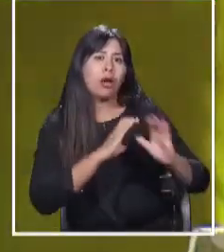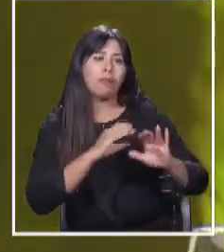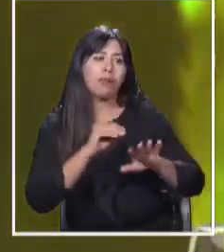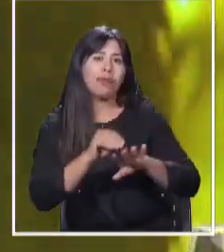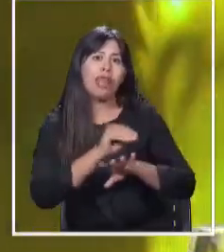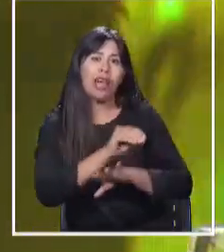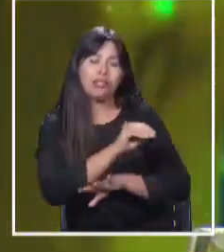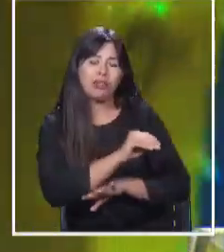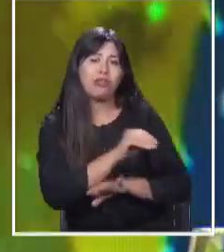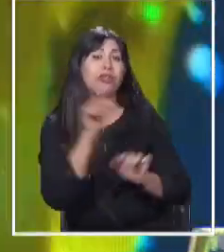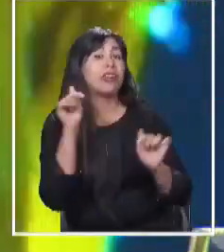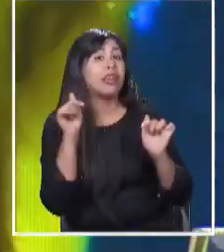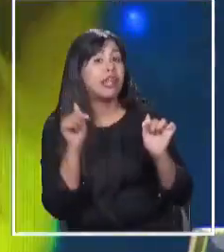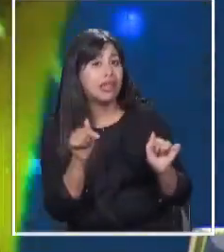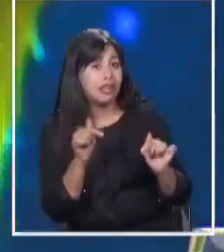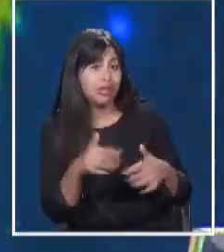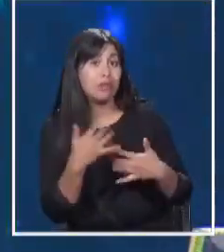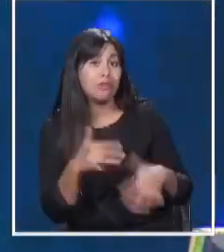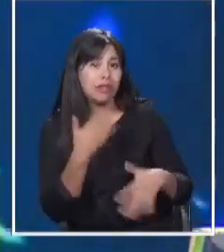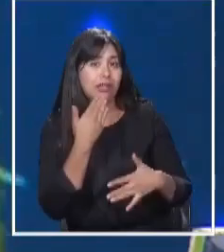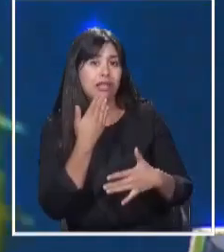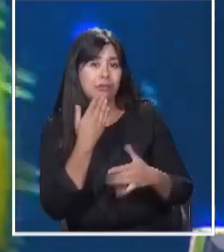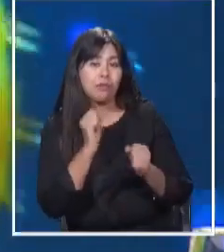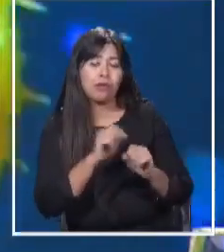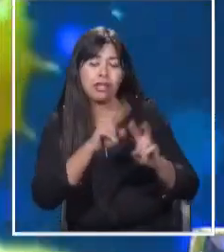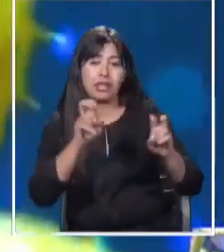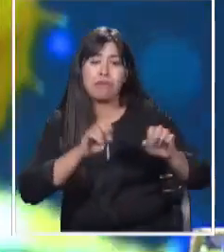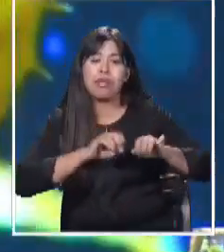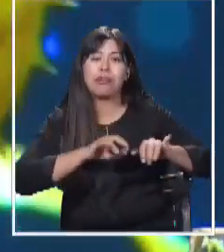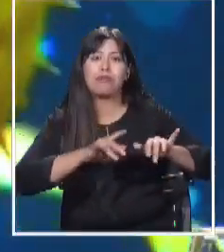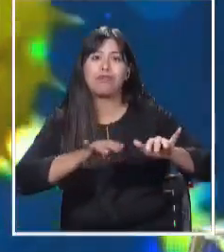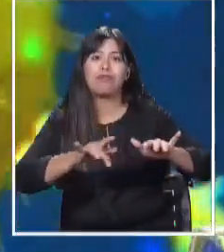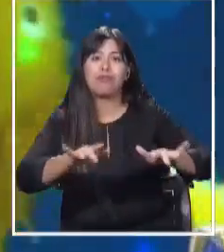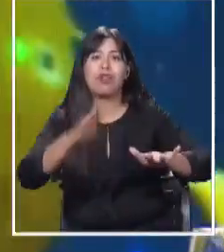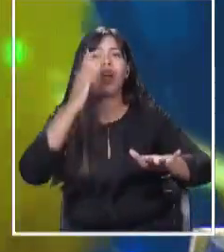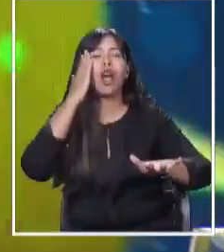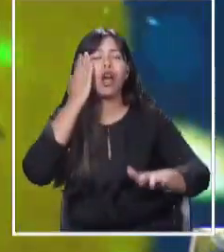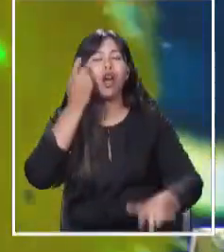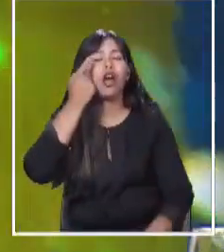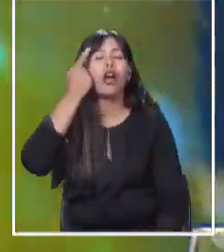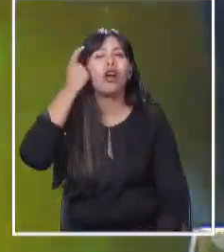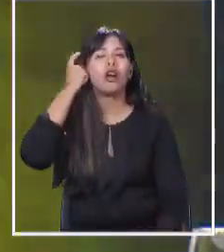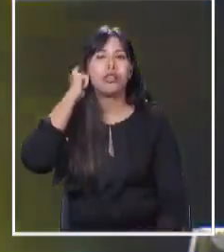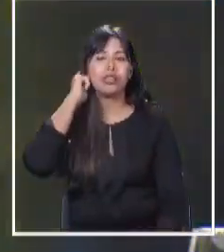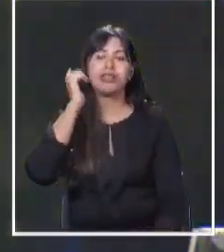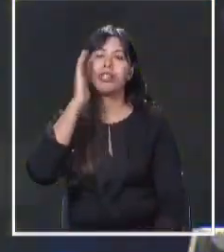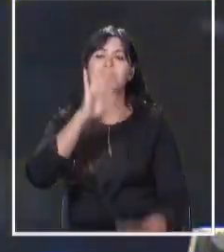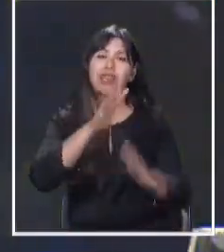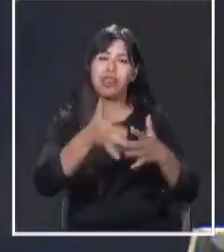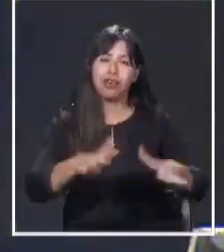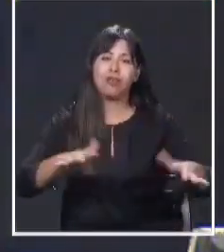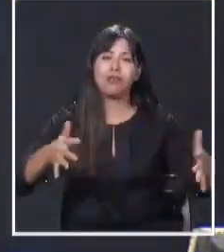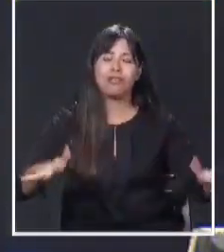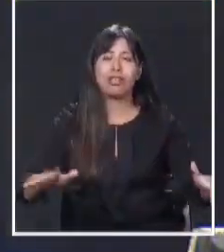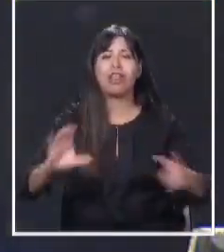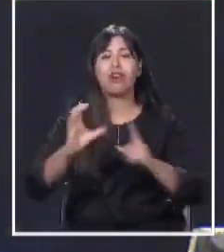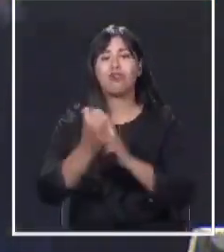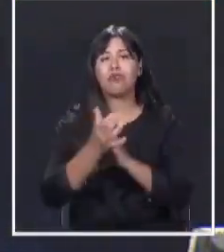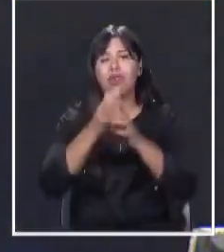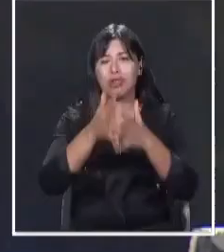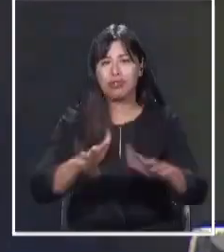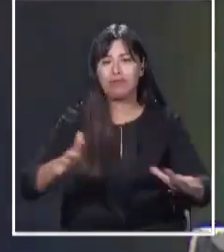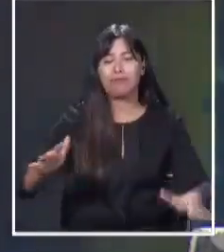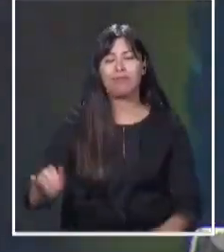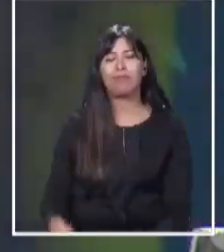esto es súper relevante también para llegar con estos temas, ¿no? Para generar esta conciencia oceánica, también esta cultura oceánica, mejor